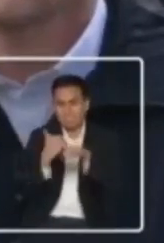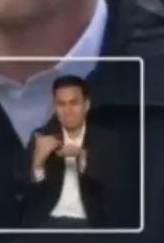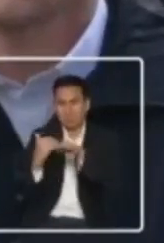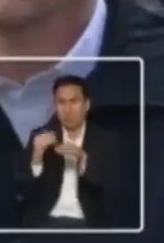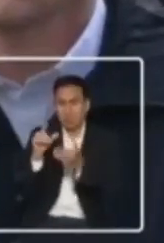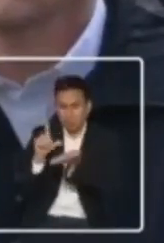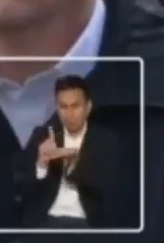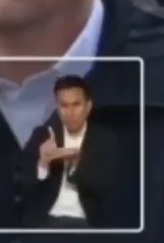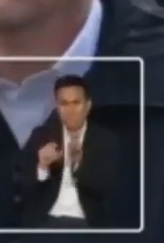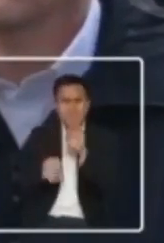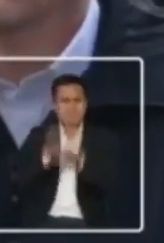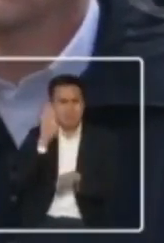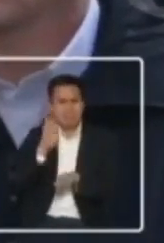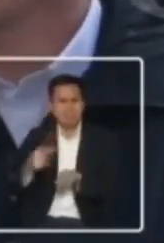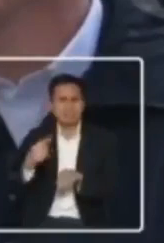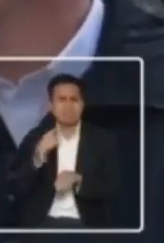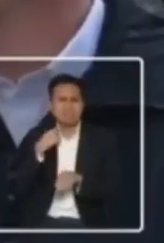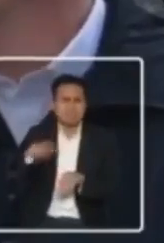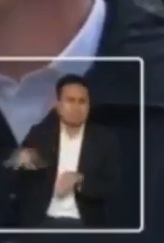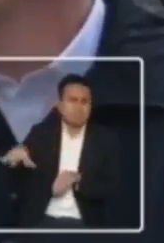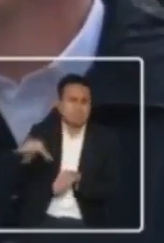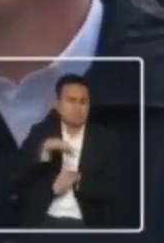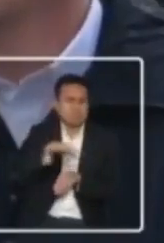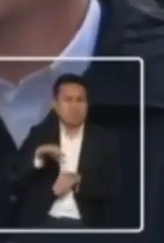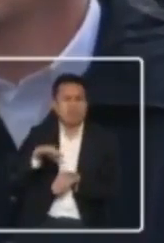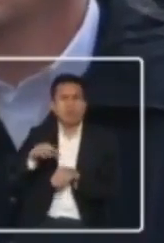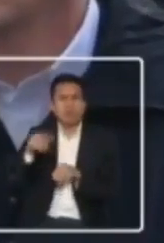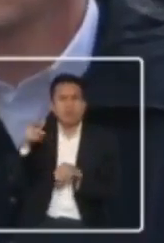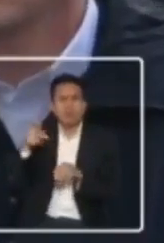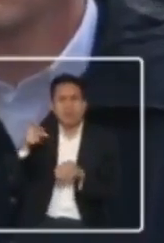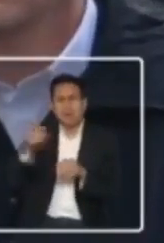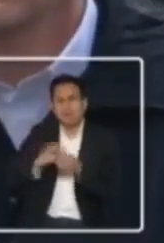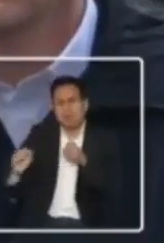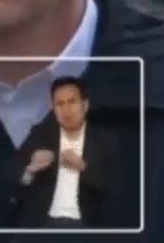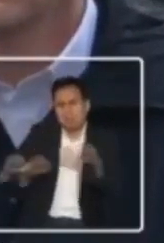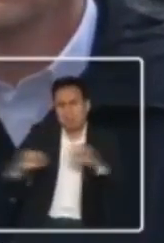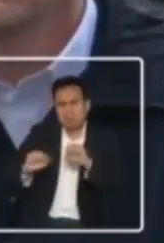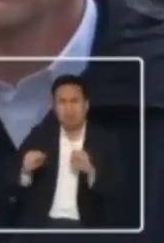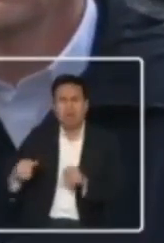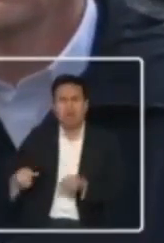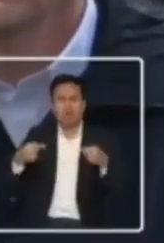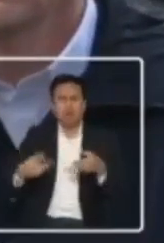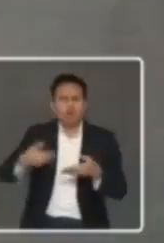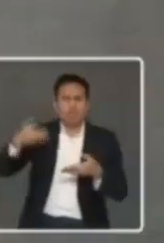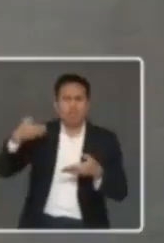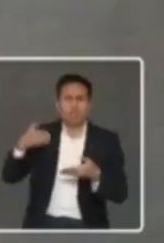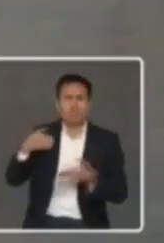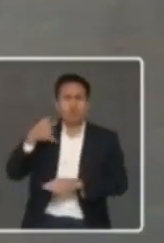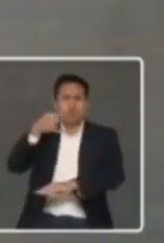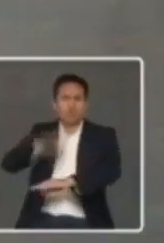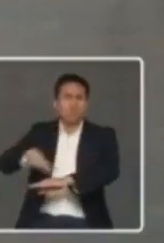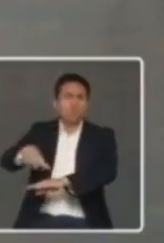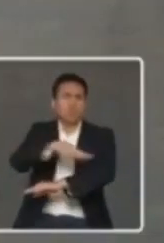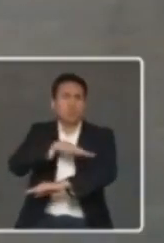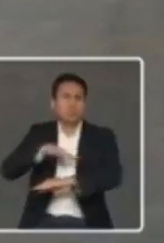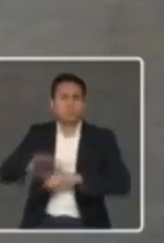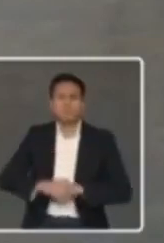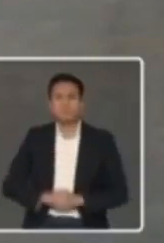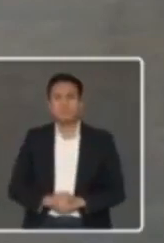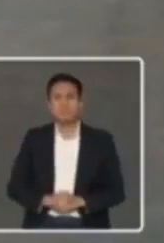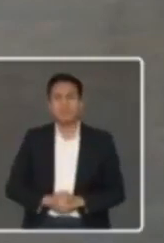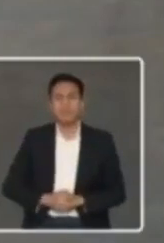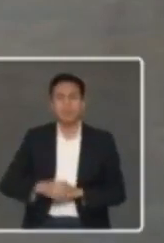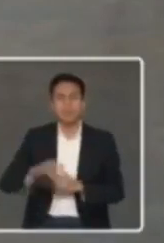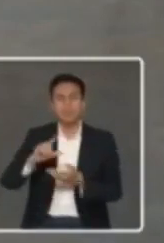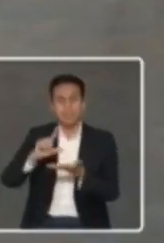lugares que más ha sido victimizado por atentados desde que existe este conflicto en la macrozona sur. Es